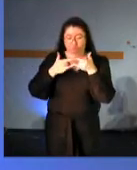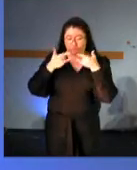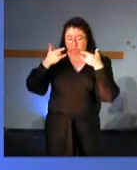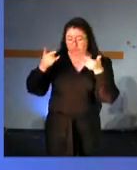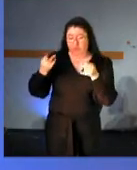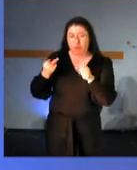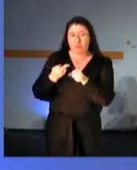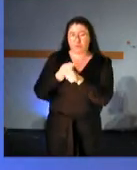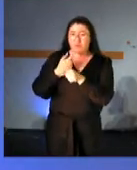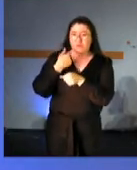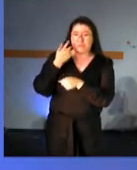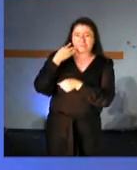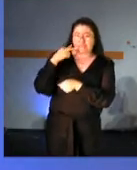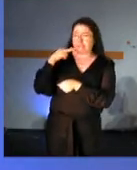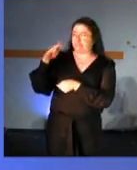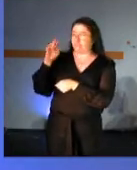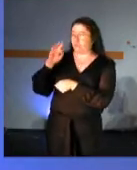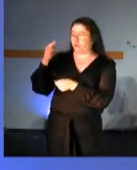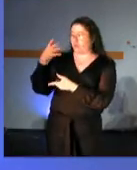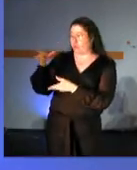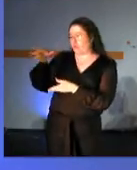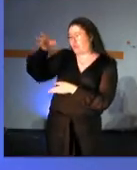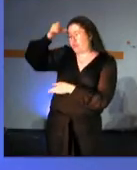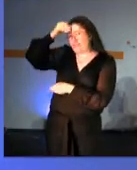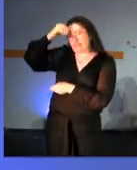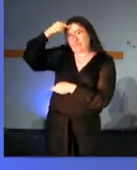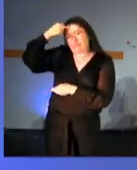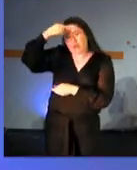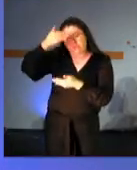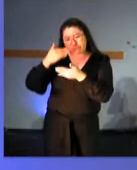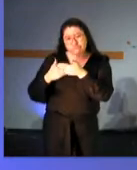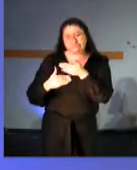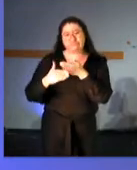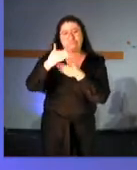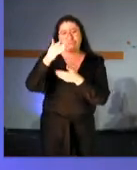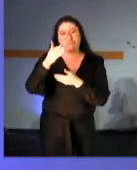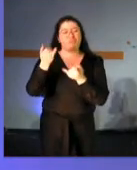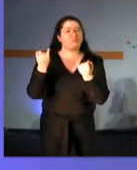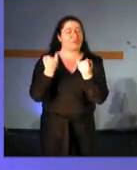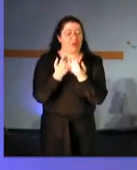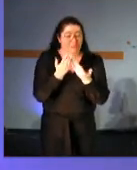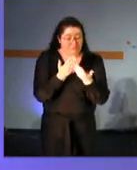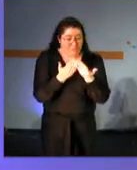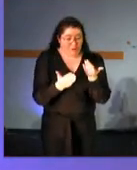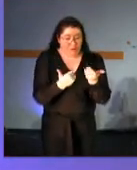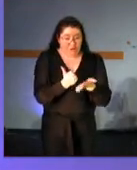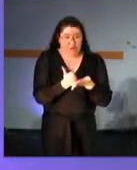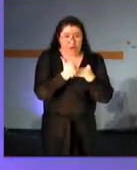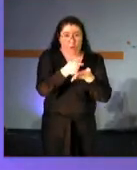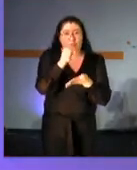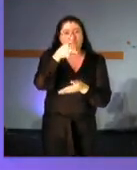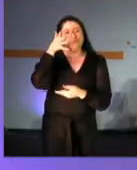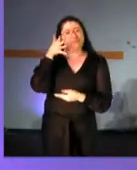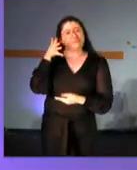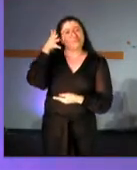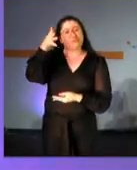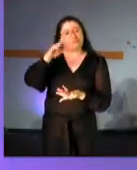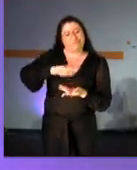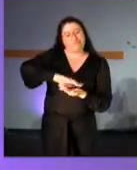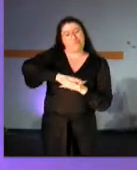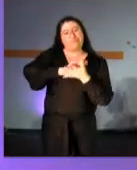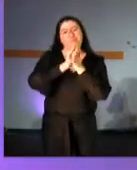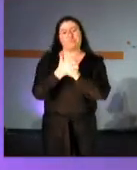el presente y lecciones para las transformaciones que necesita la humanidad. Hacemos también